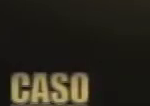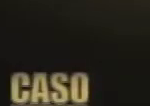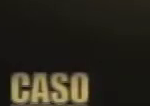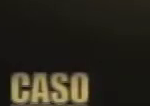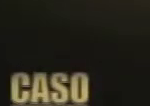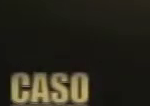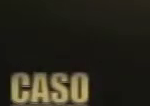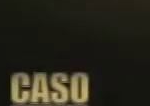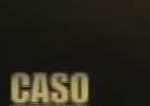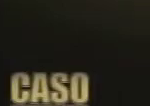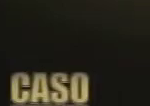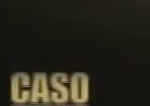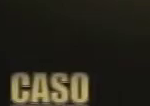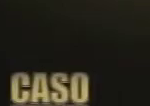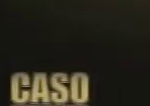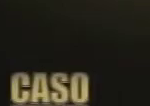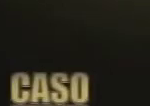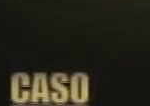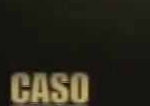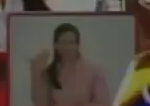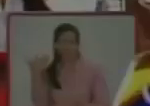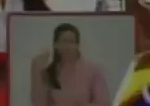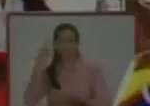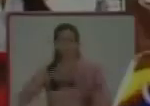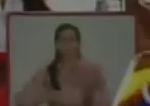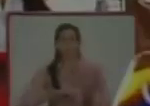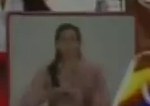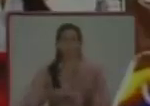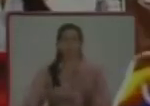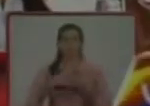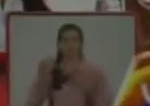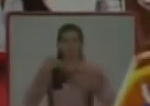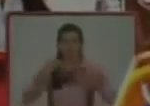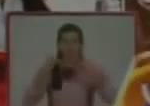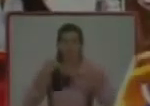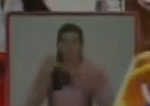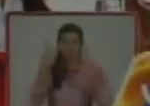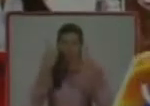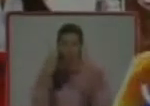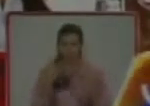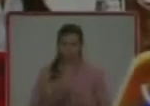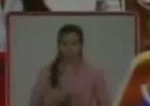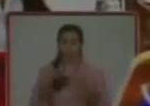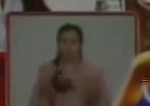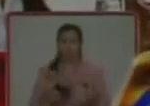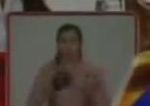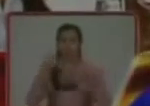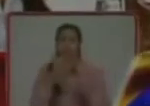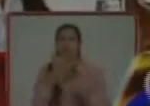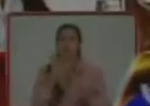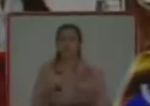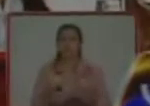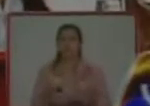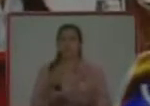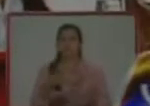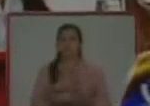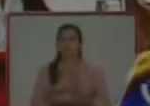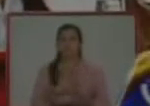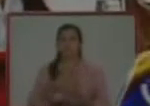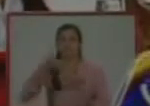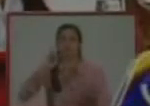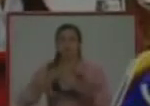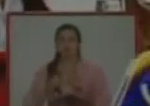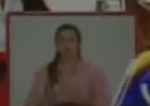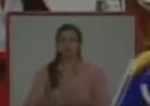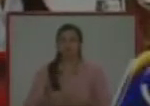raíz de un cáncer que padece en la región pélvica. Se me ha recomendado iniciar un tratamiento especial consistente en varias sesiones de